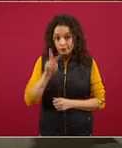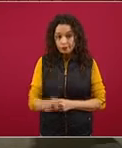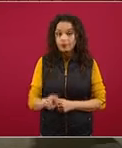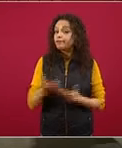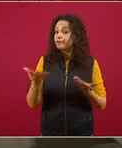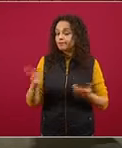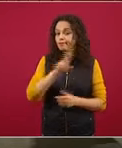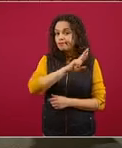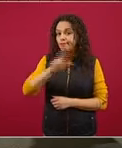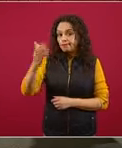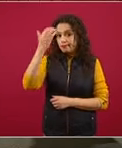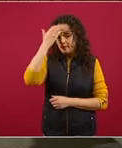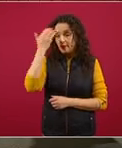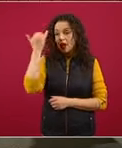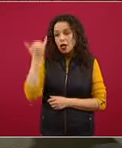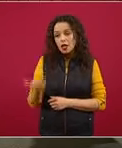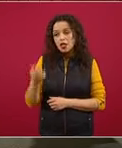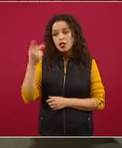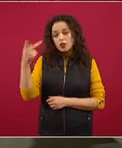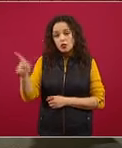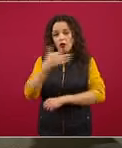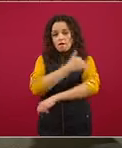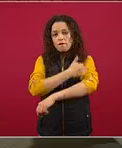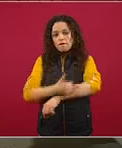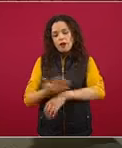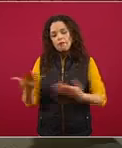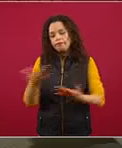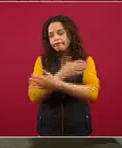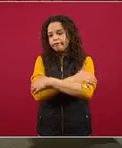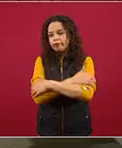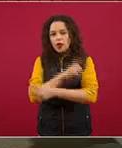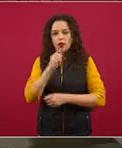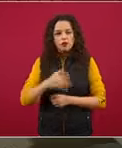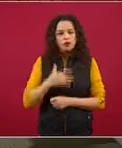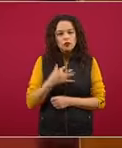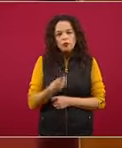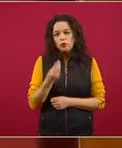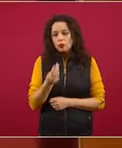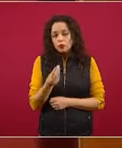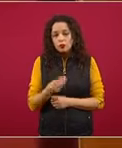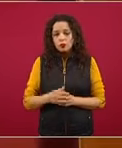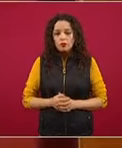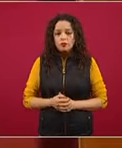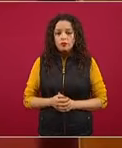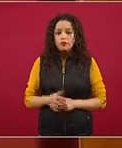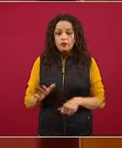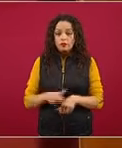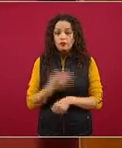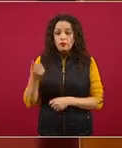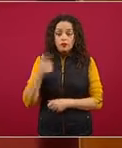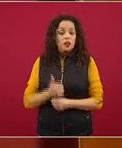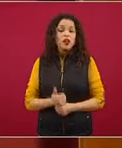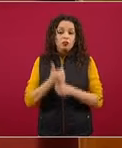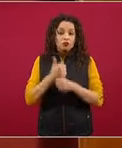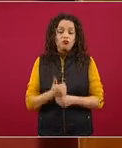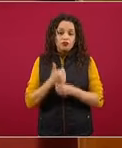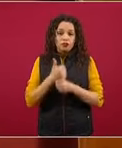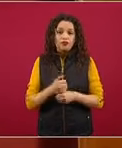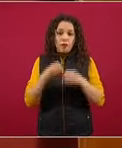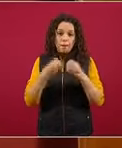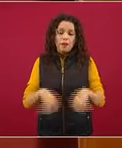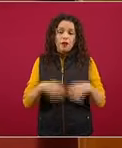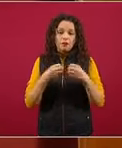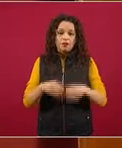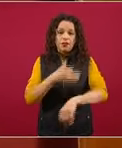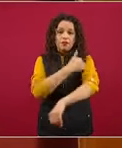reconocimiento y pésame a las familias que han sufrido esta pandemia con la pérdida